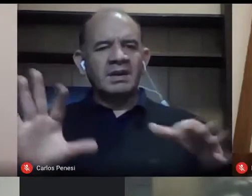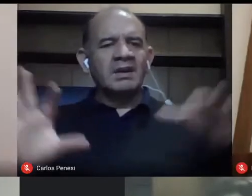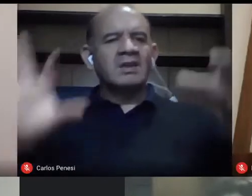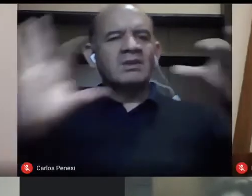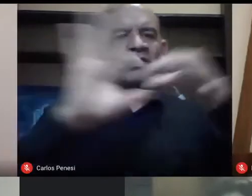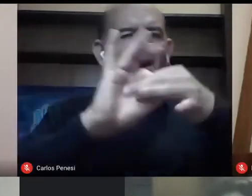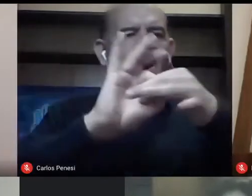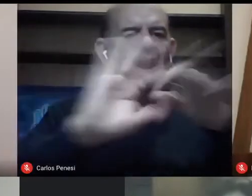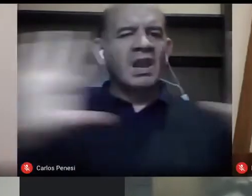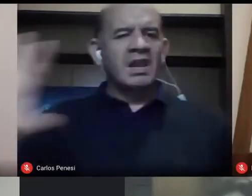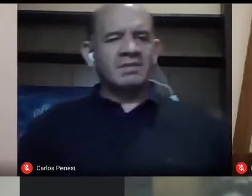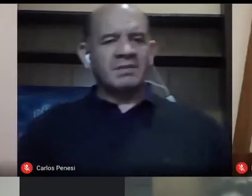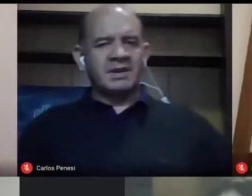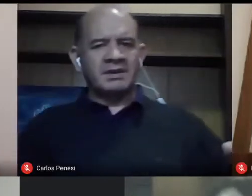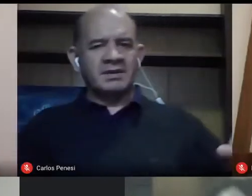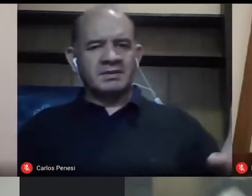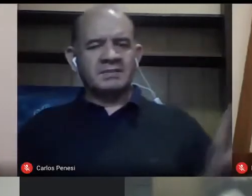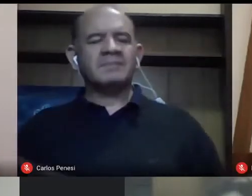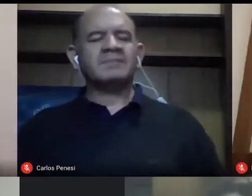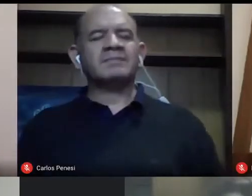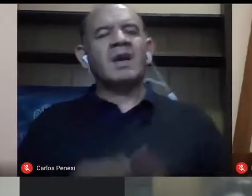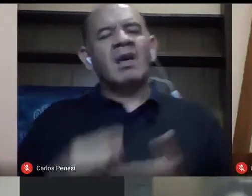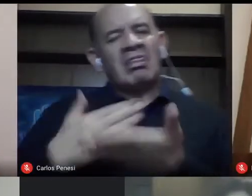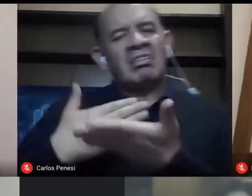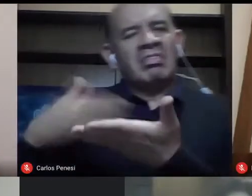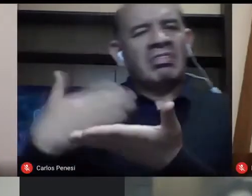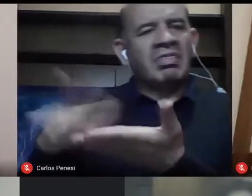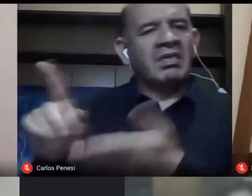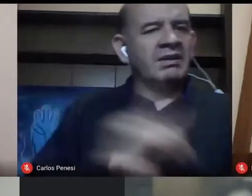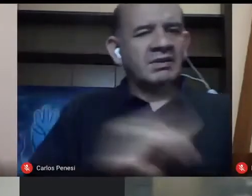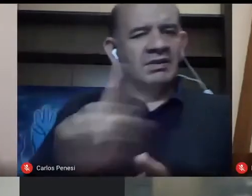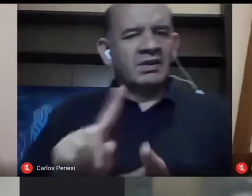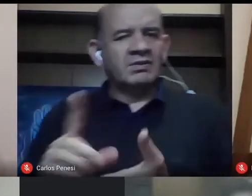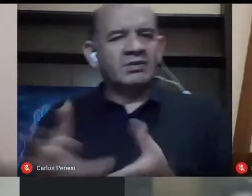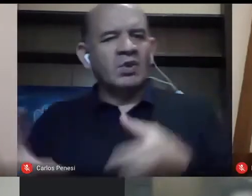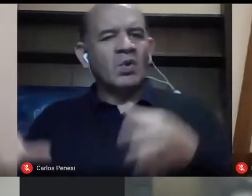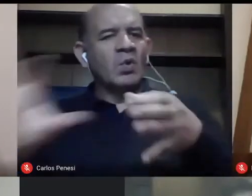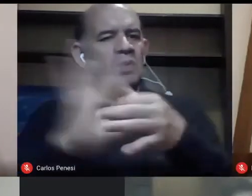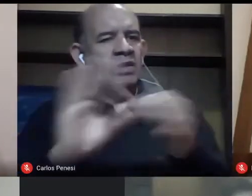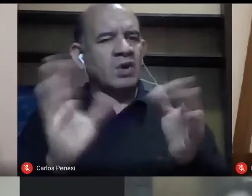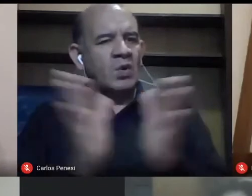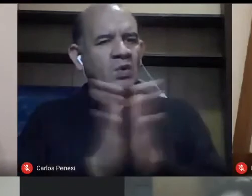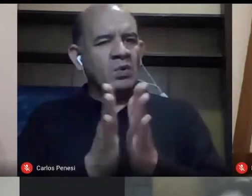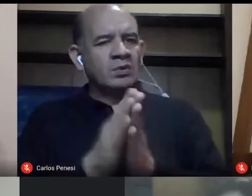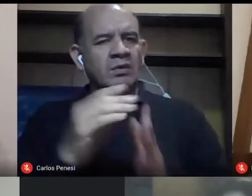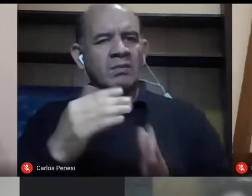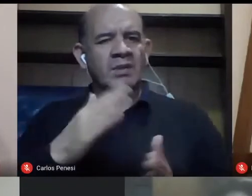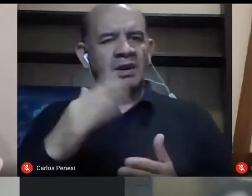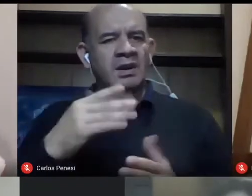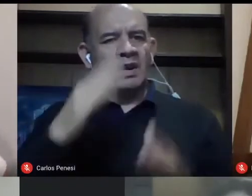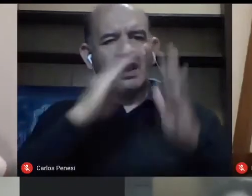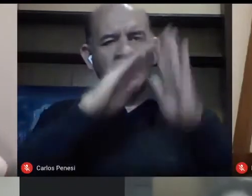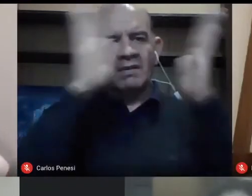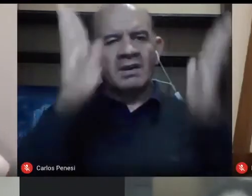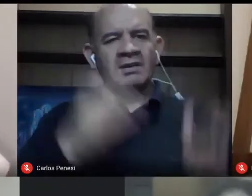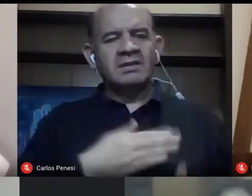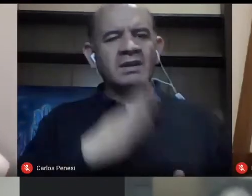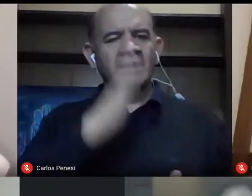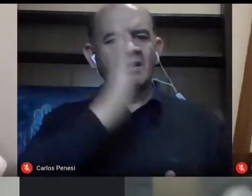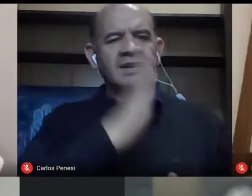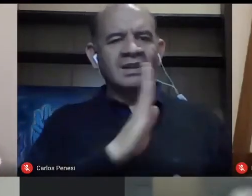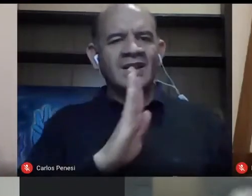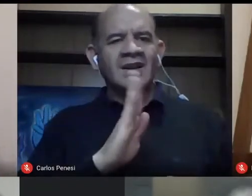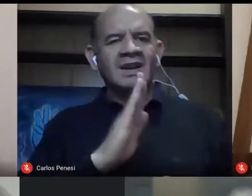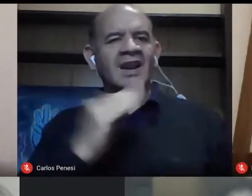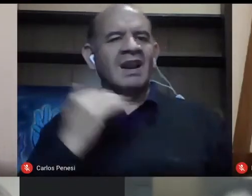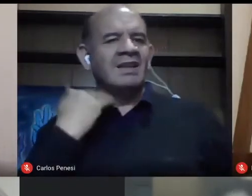supuesto peyorativo. Eso es para nosotros. Muchas gracias, Bárbara. Gabriela, tu